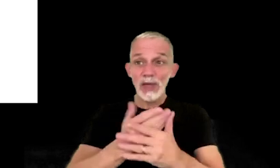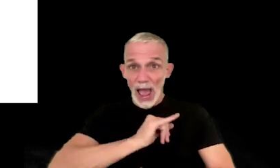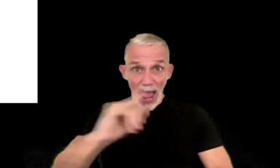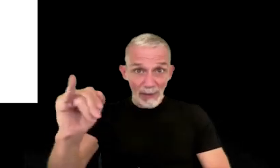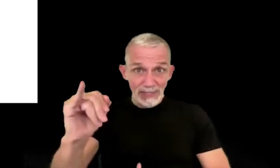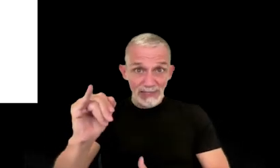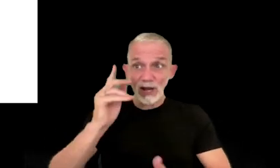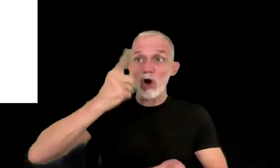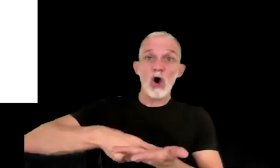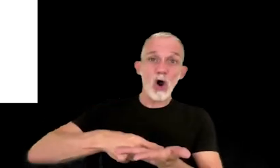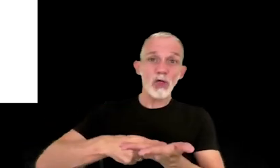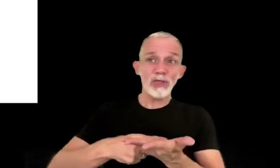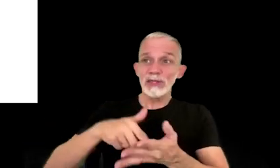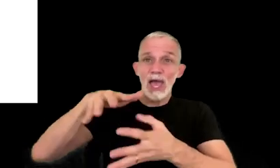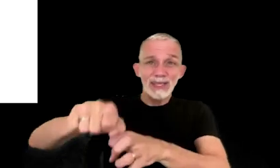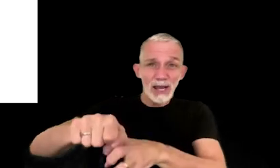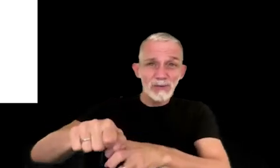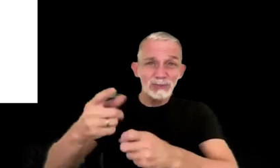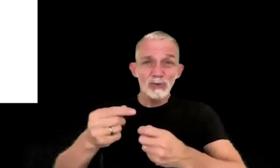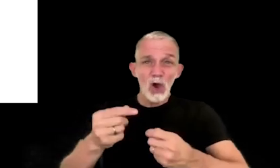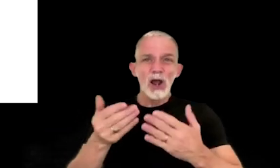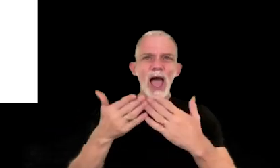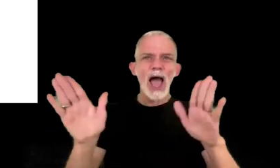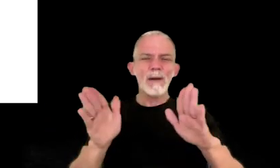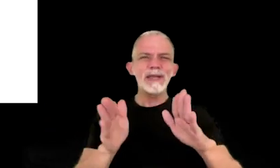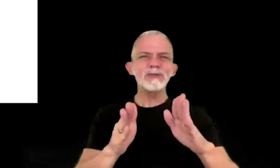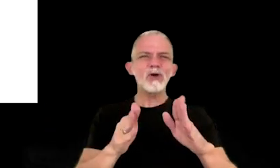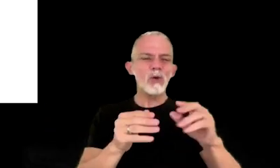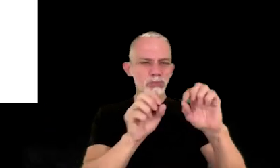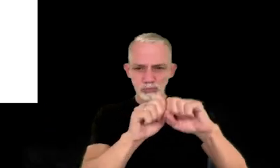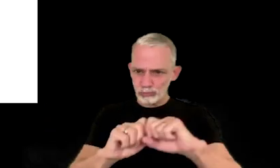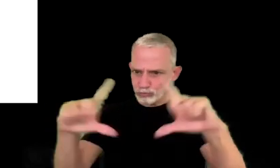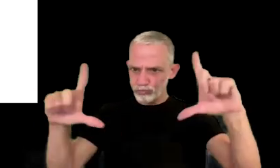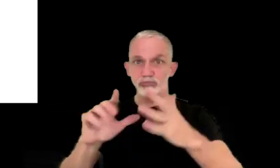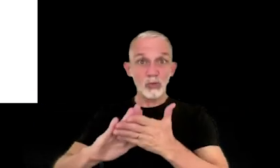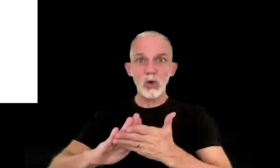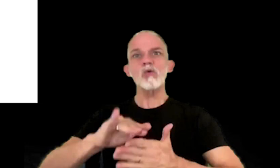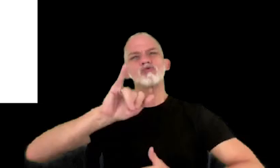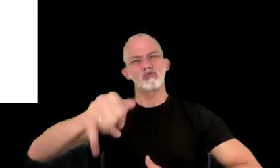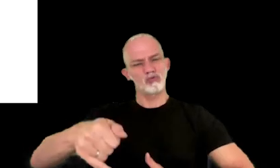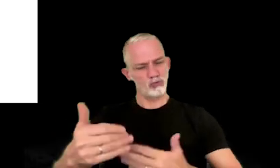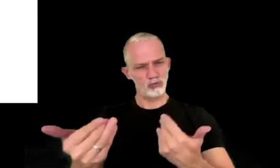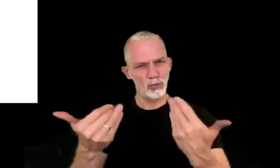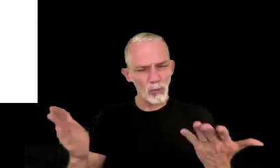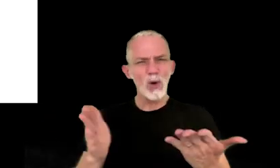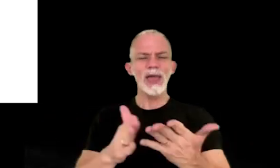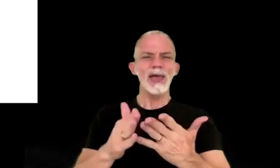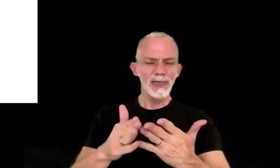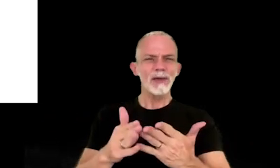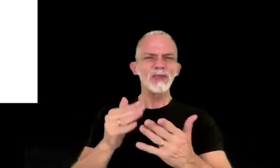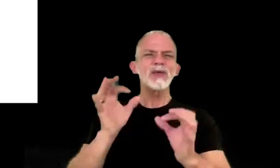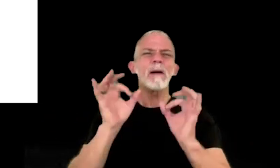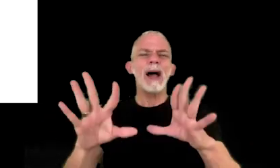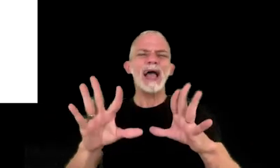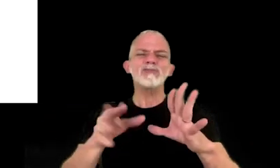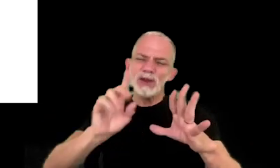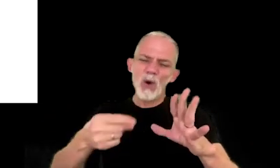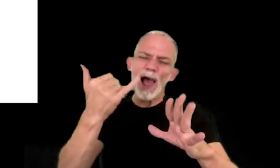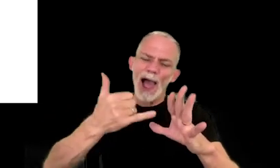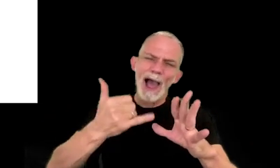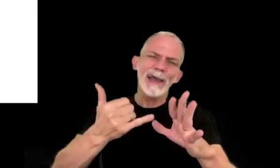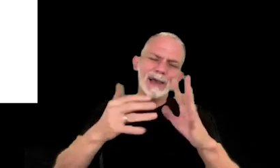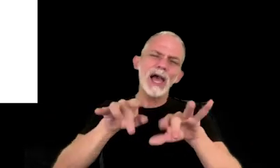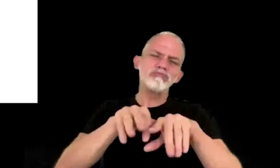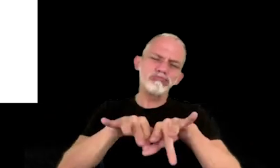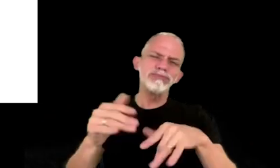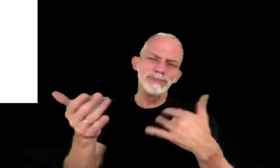orden de intervención abriendo un nuevo caso? Por supuesto. ¿Se puede notificar una verificación? Por